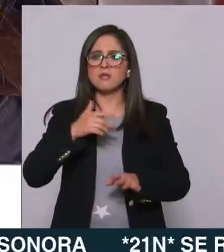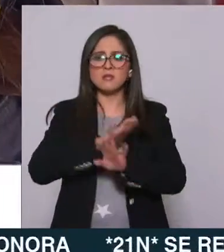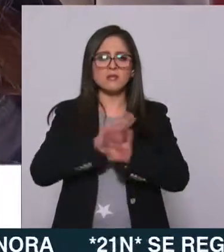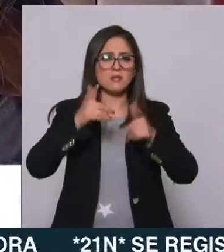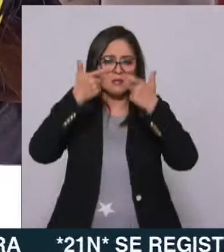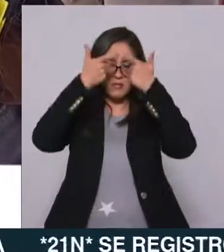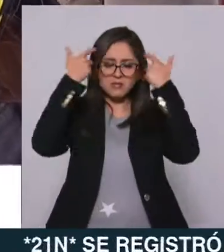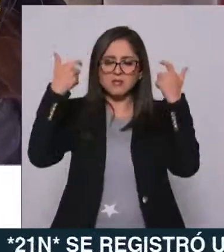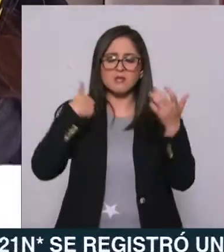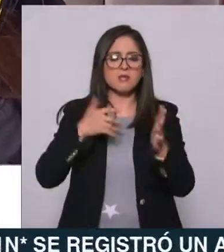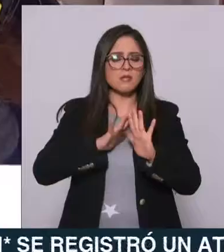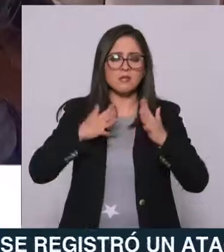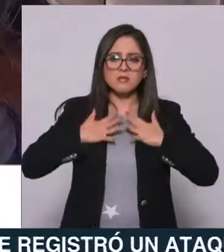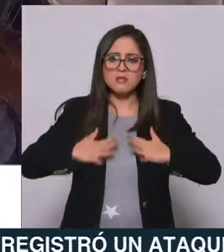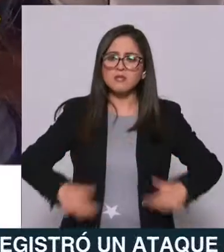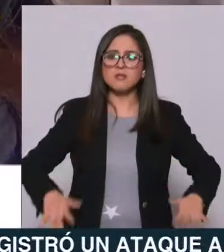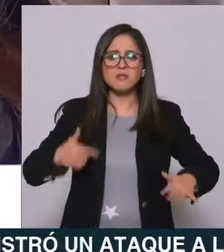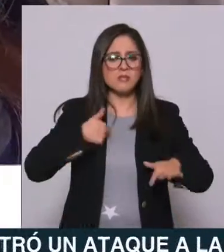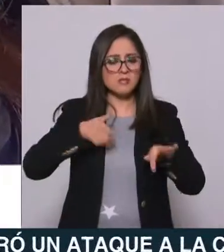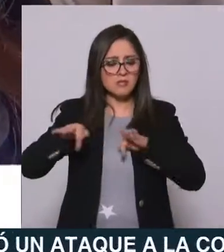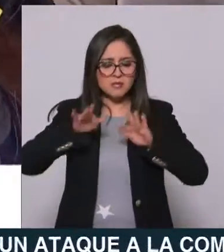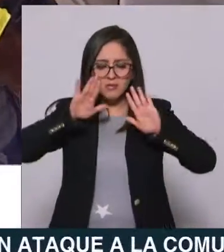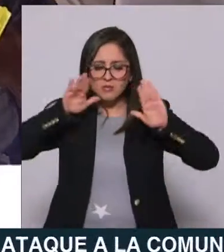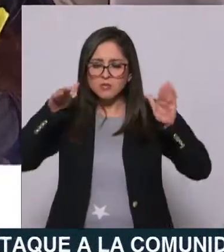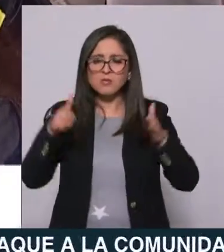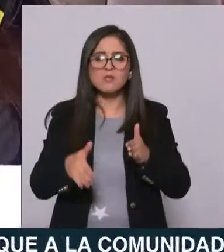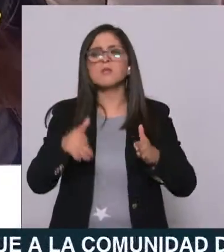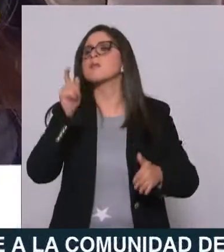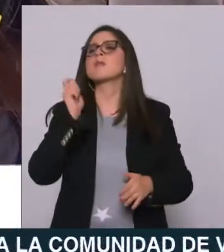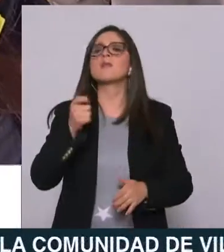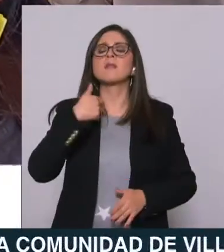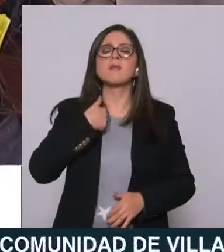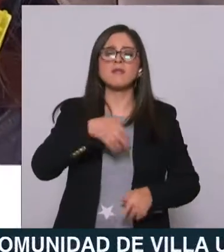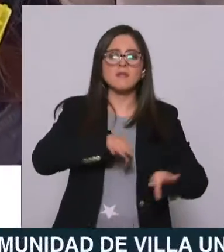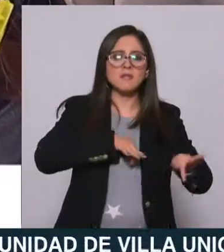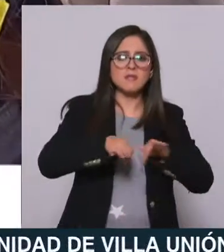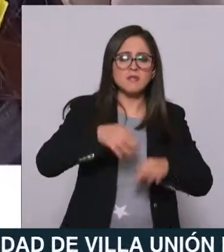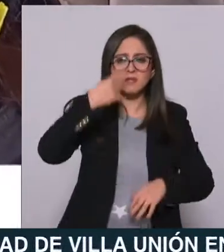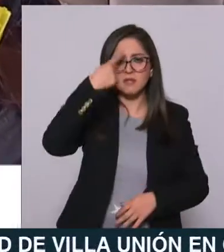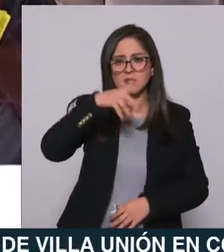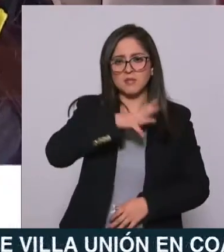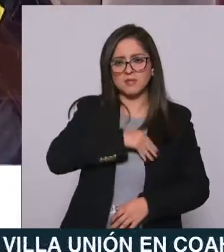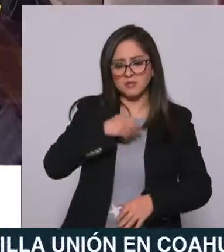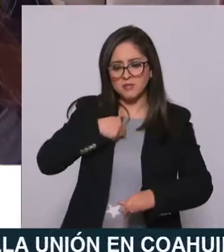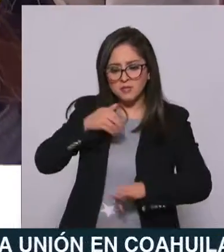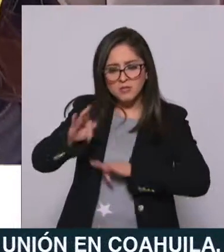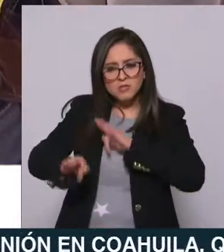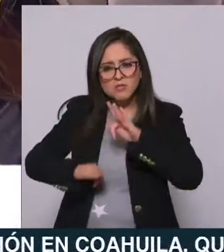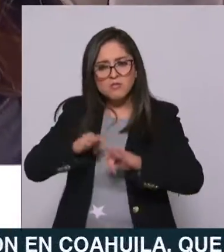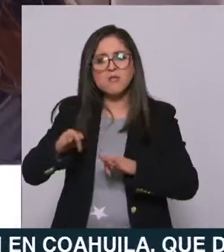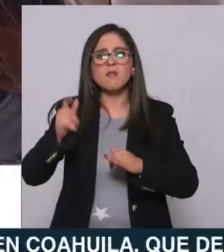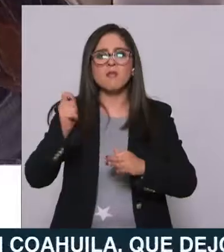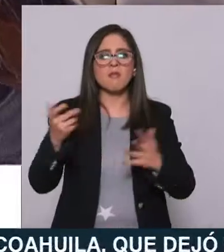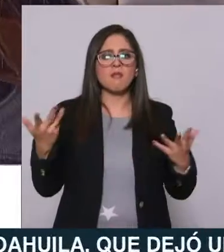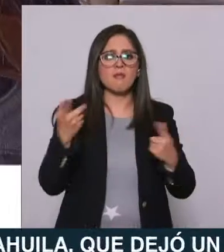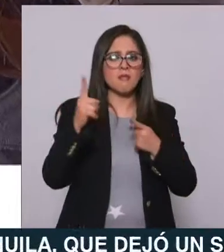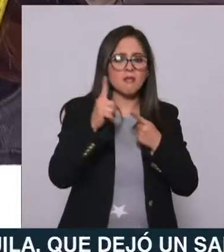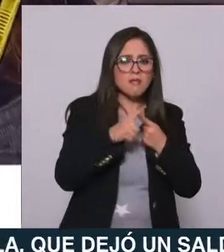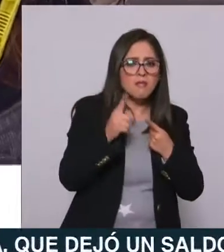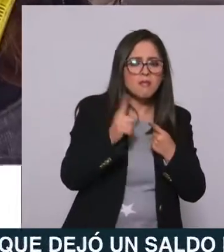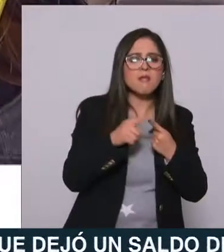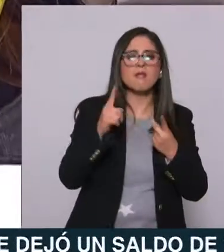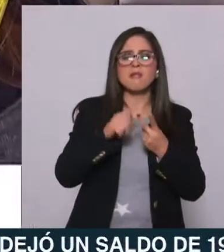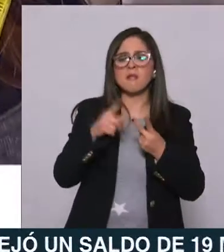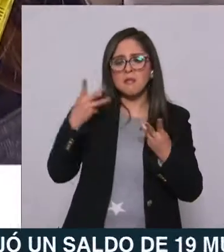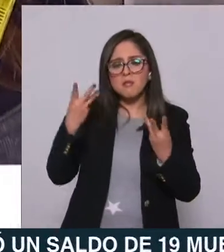esto del trabajo y dedicarme realmente a ellos. De hacer tareas, estar más